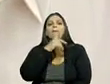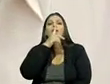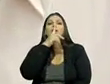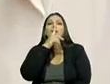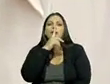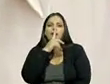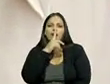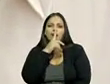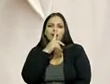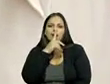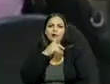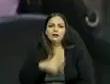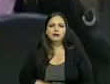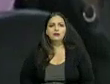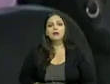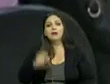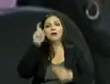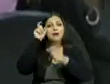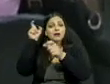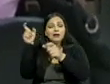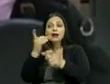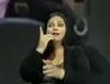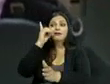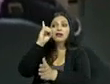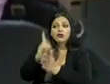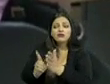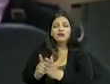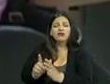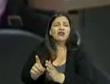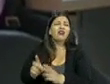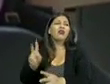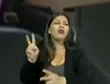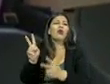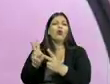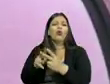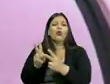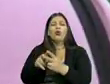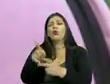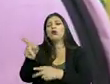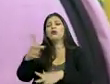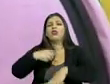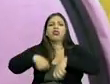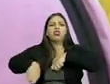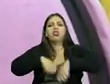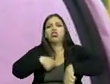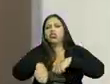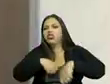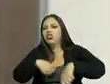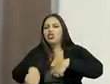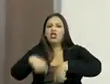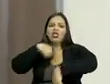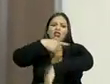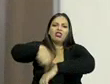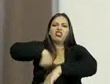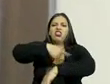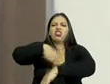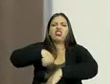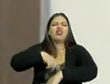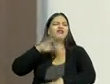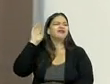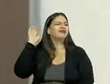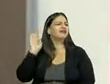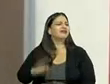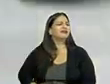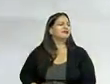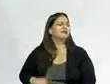hay. Cuando usted va a la fiscalía usted tiene que perder mucho tiempo, además que tiene también que ir el policía. Y a veces la gente